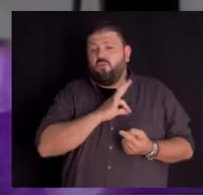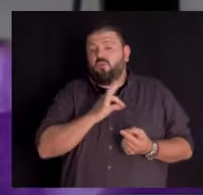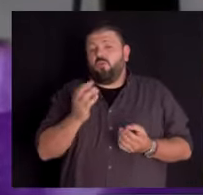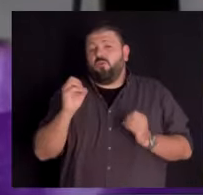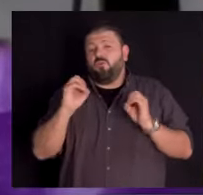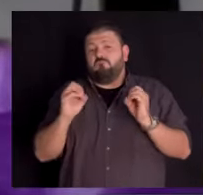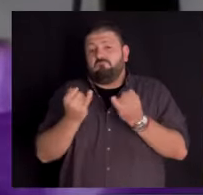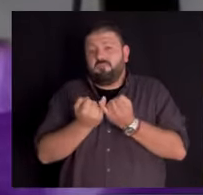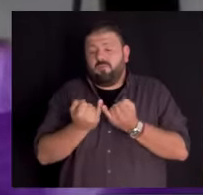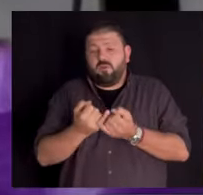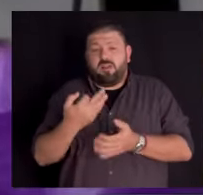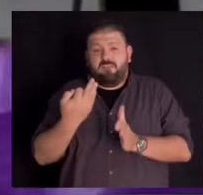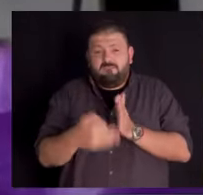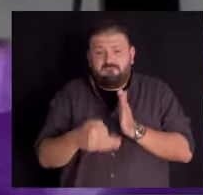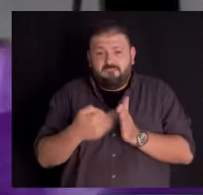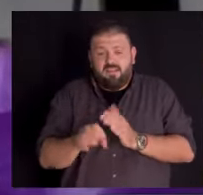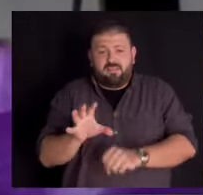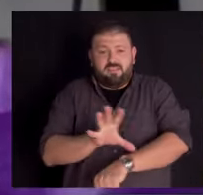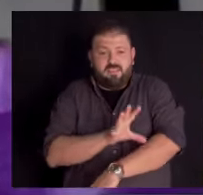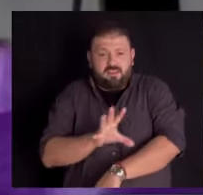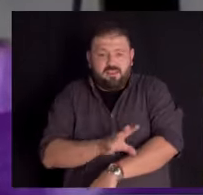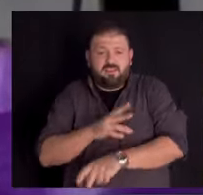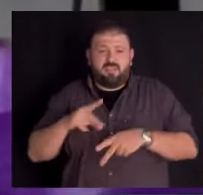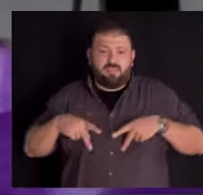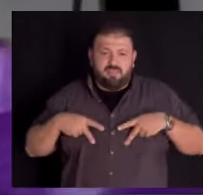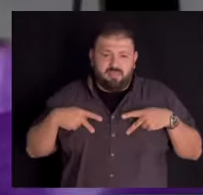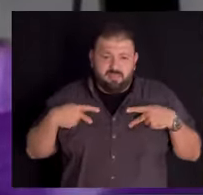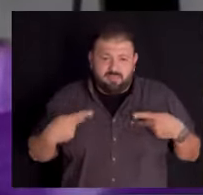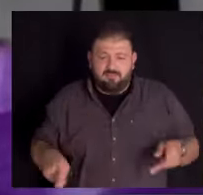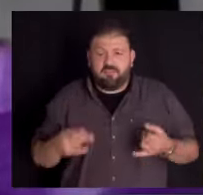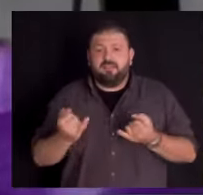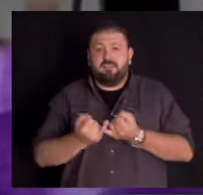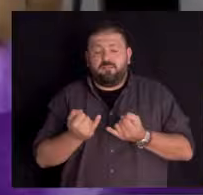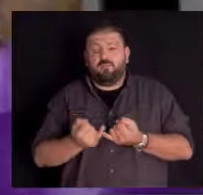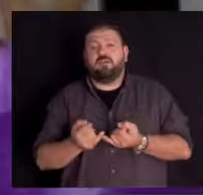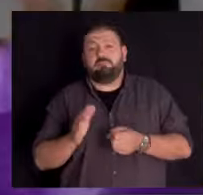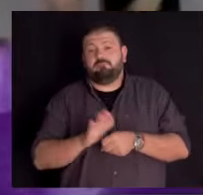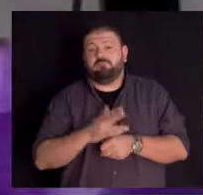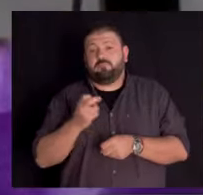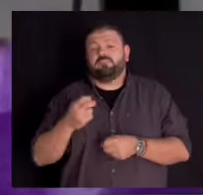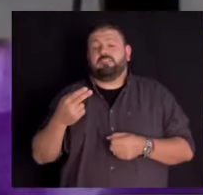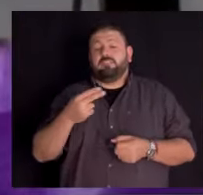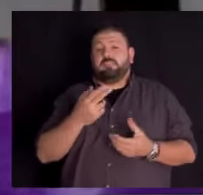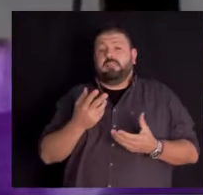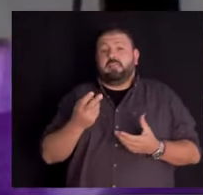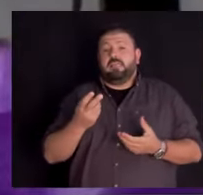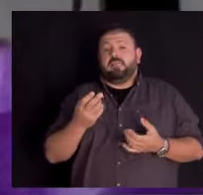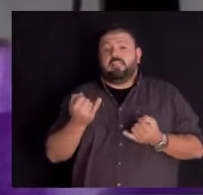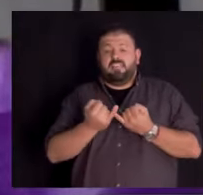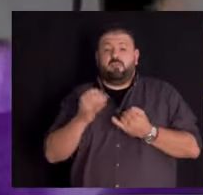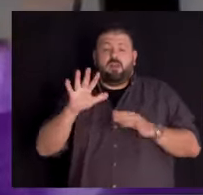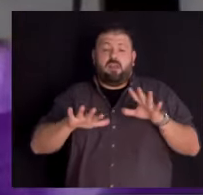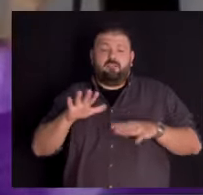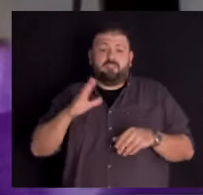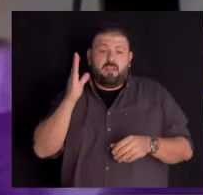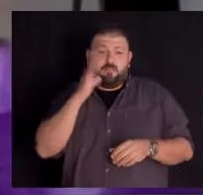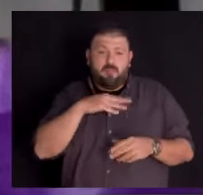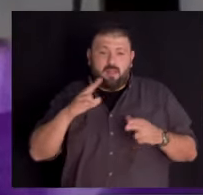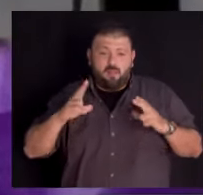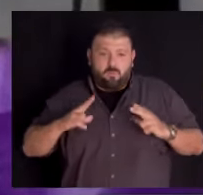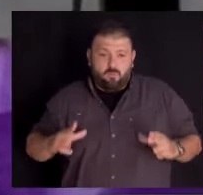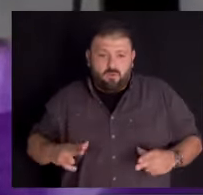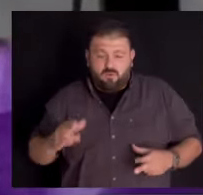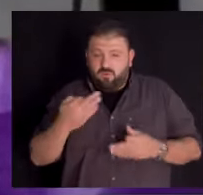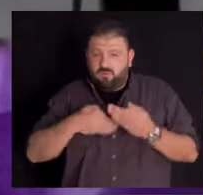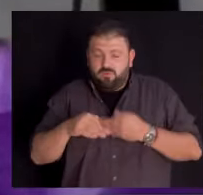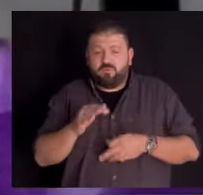que podemos estar presentando, porque por ejemplo, irritabilidad, el estar un poquito quizá de mal humor, no es